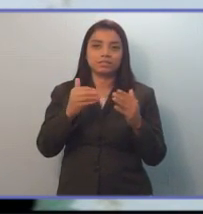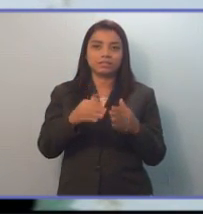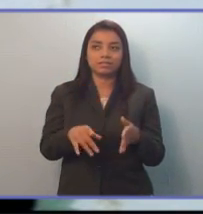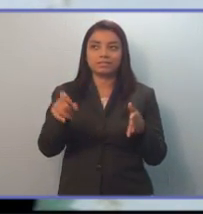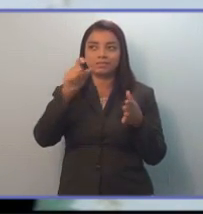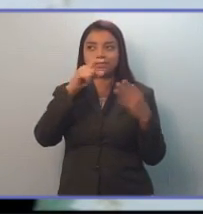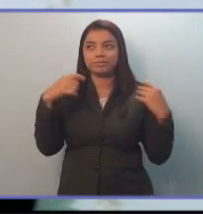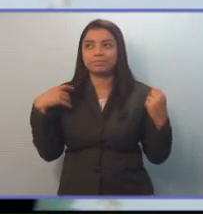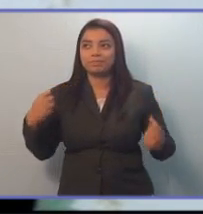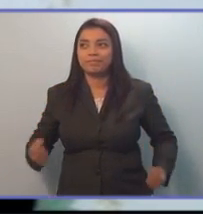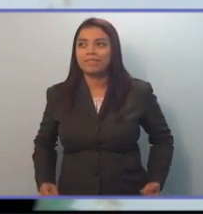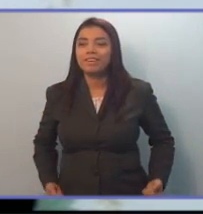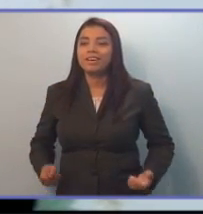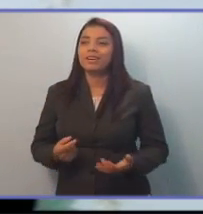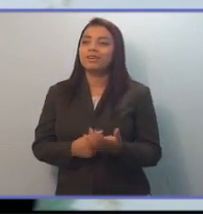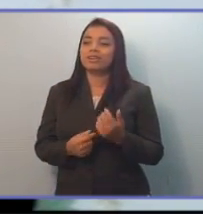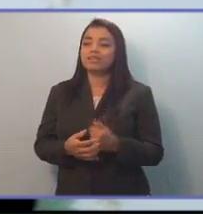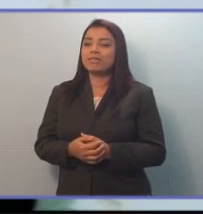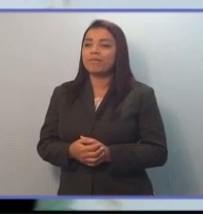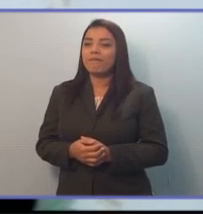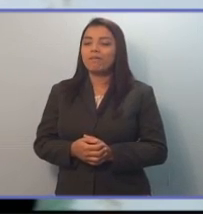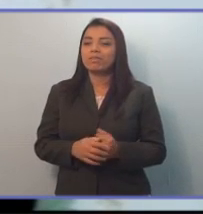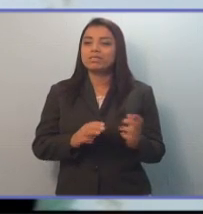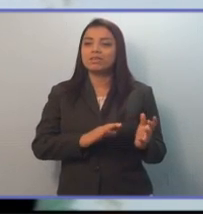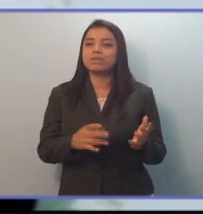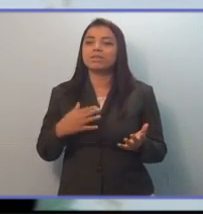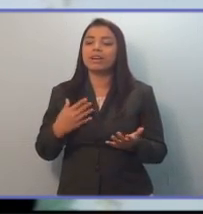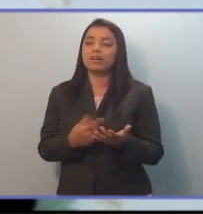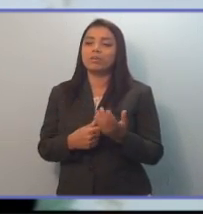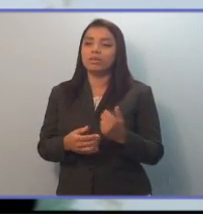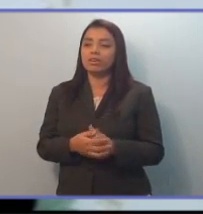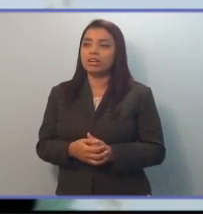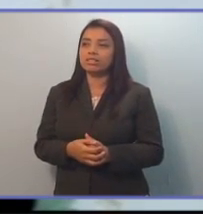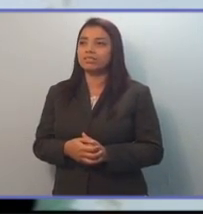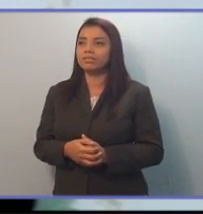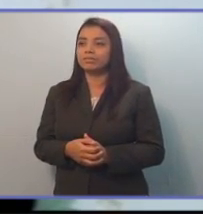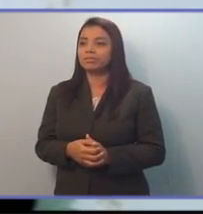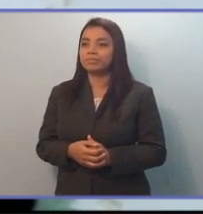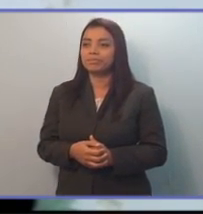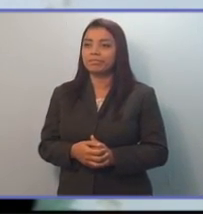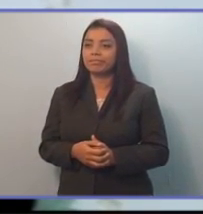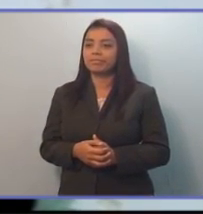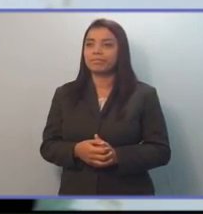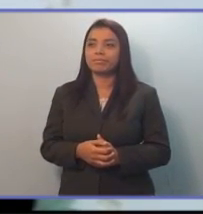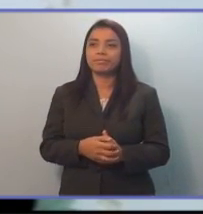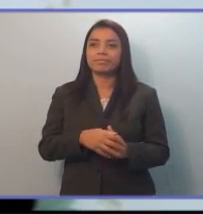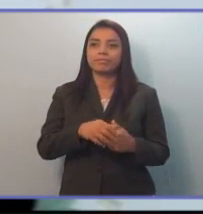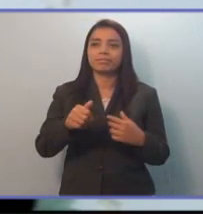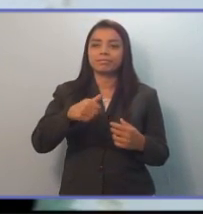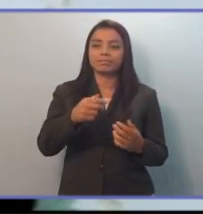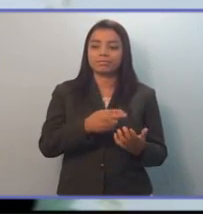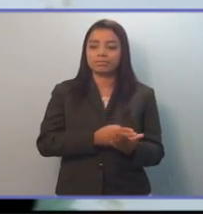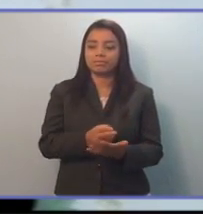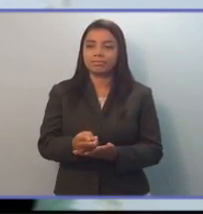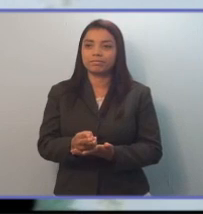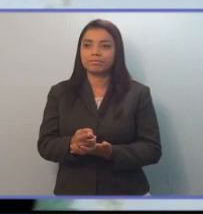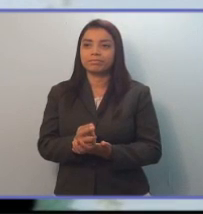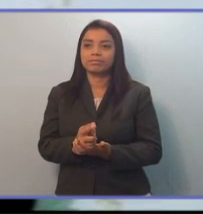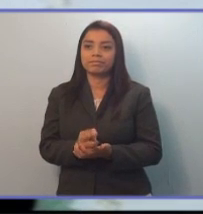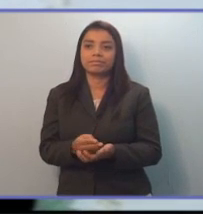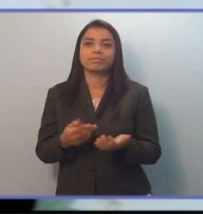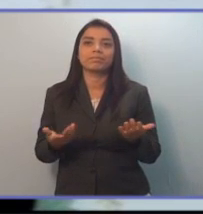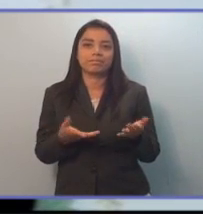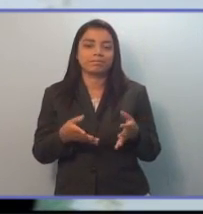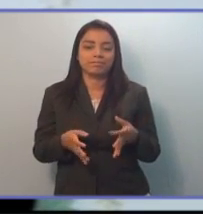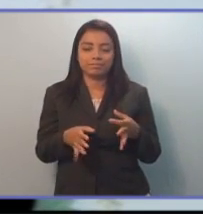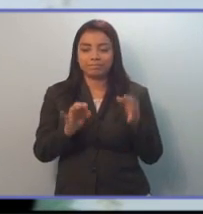Estado. Actualmente hay un mejor control y en cuanto a eso pues considero que ha habido transparencia. En cuanto a la